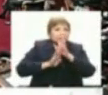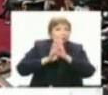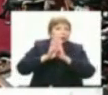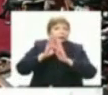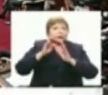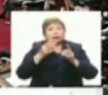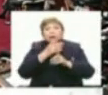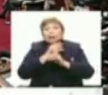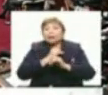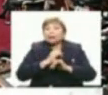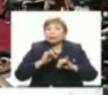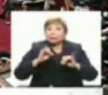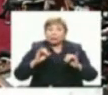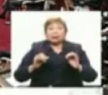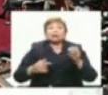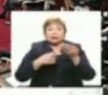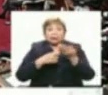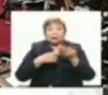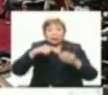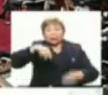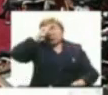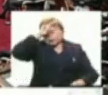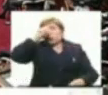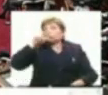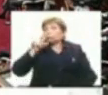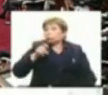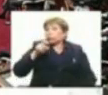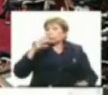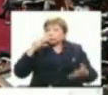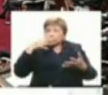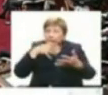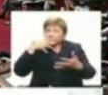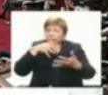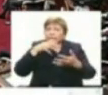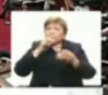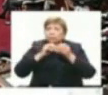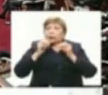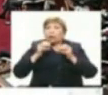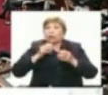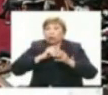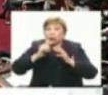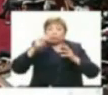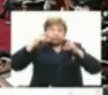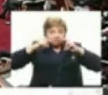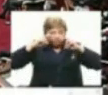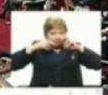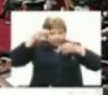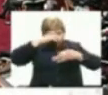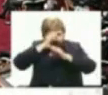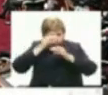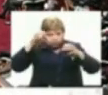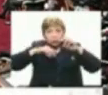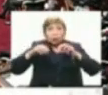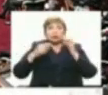independencia tecnológica del Perú. Asimismo, será necesario estudiar la posibilidad de una carrera del investigador científico